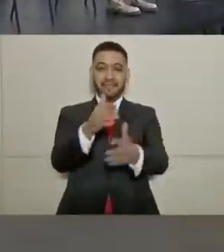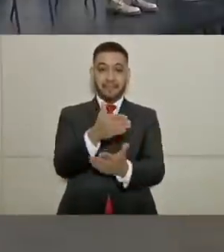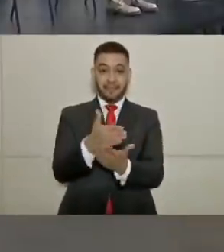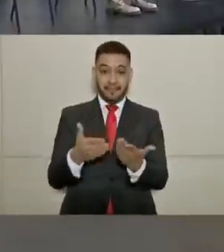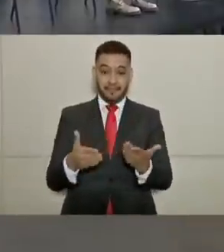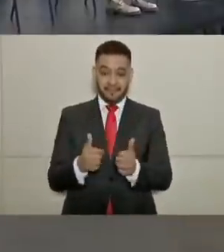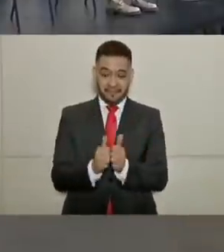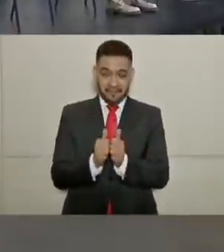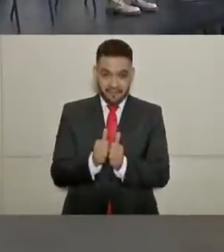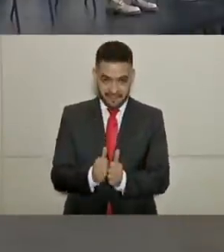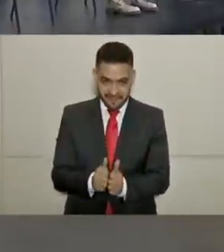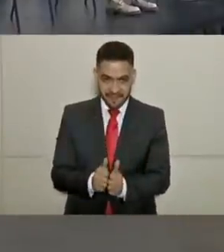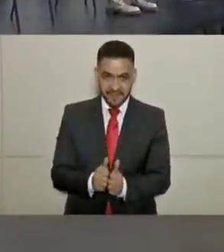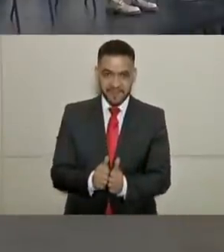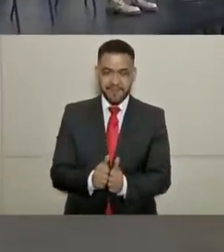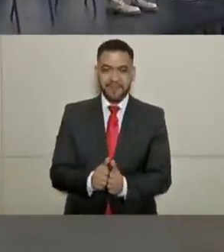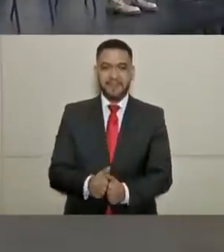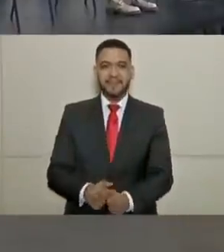que